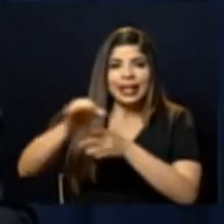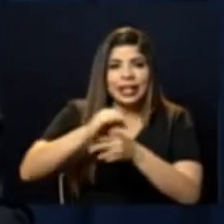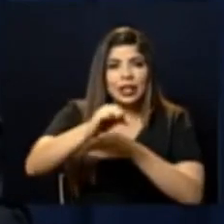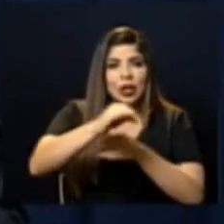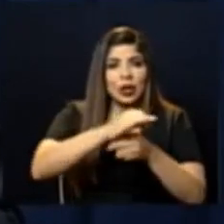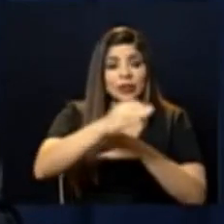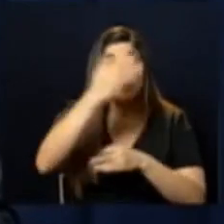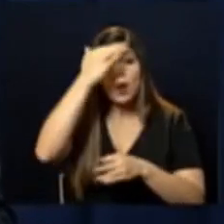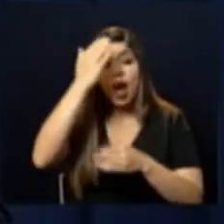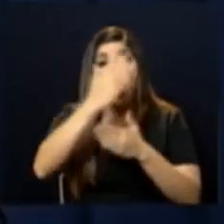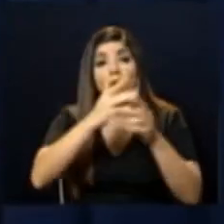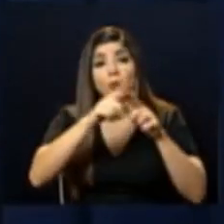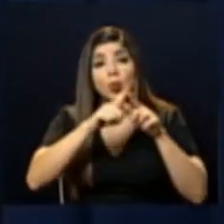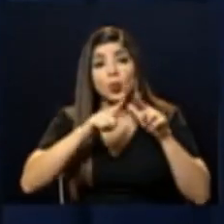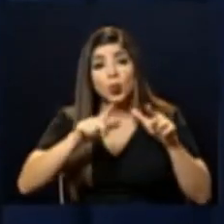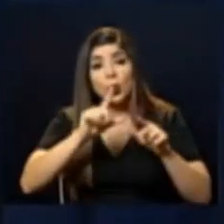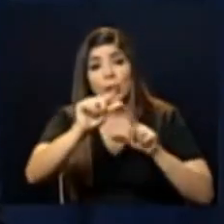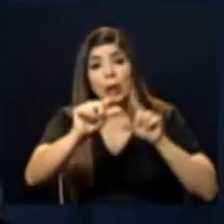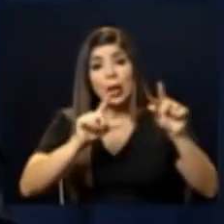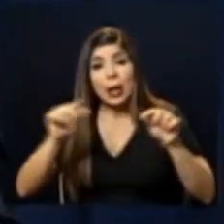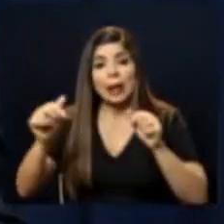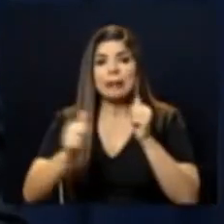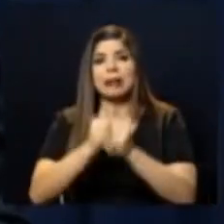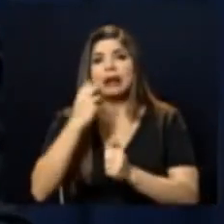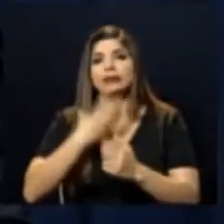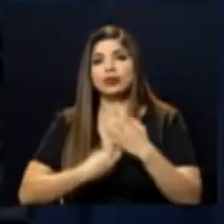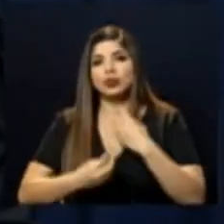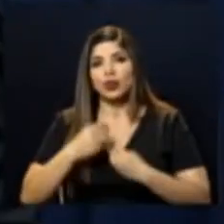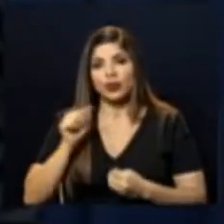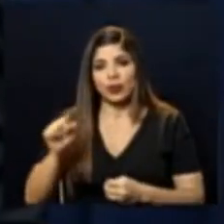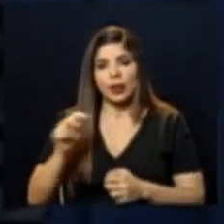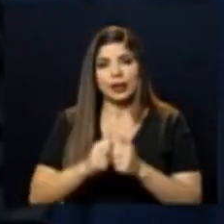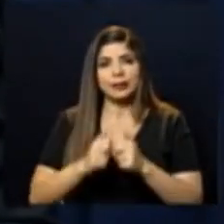hay regiones que lo sufren más.